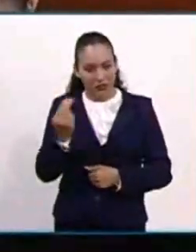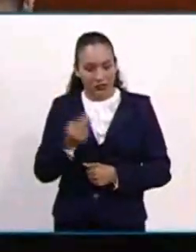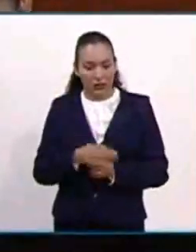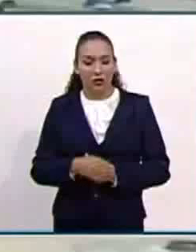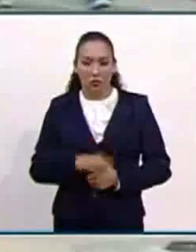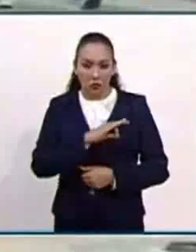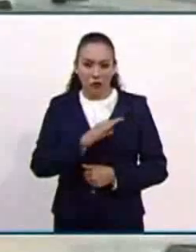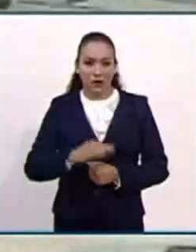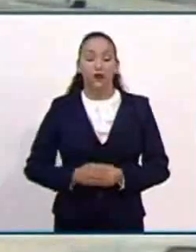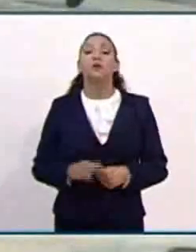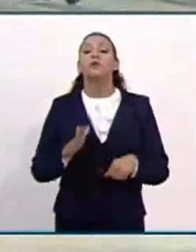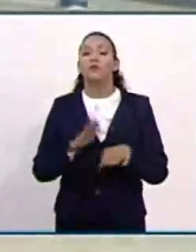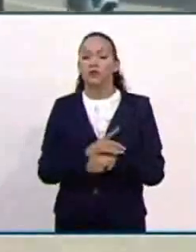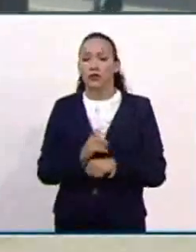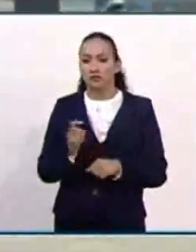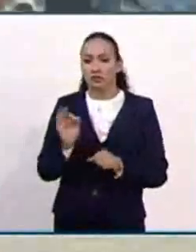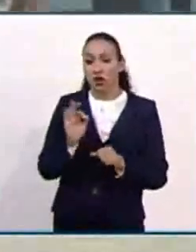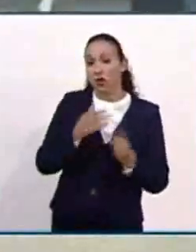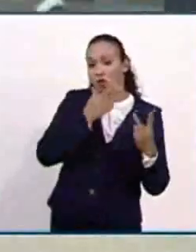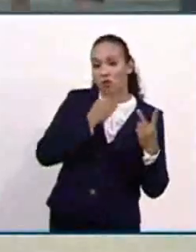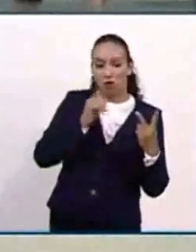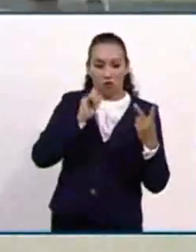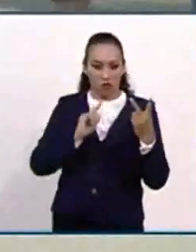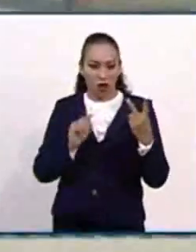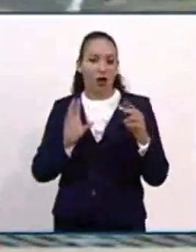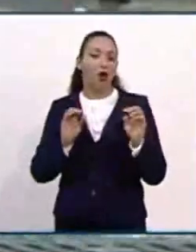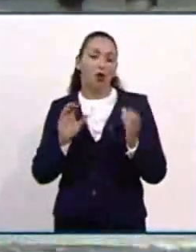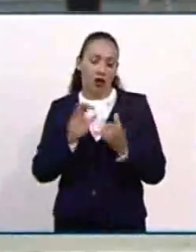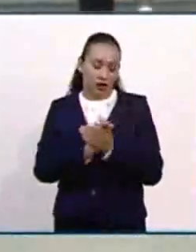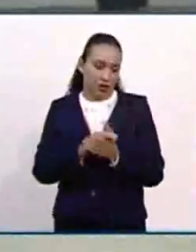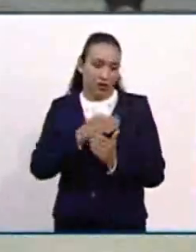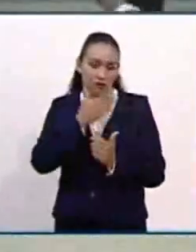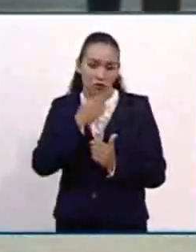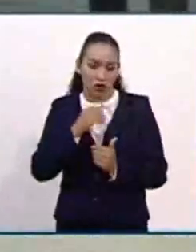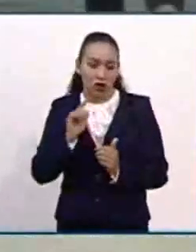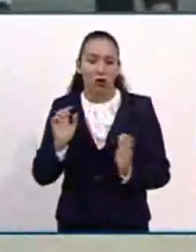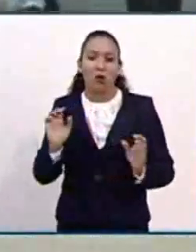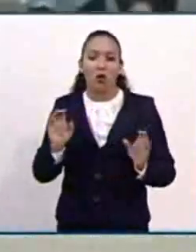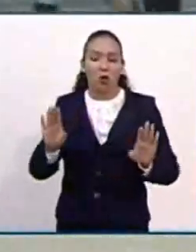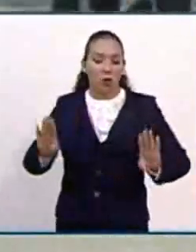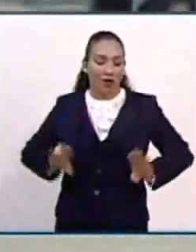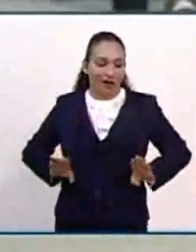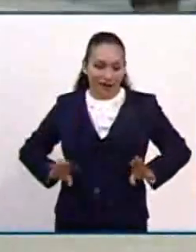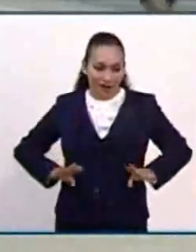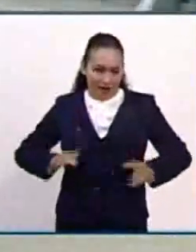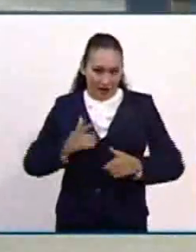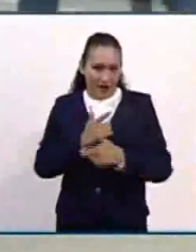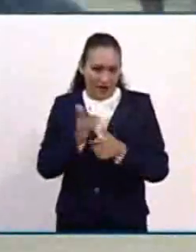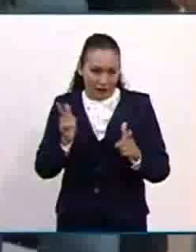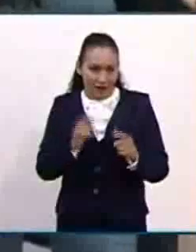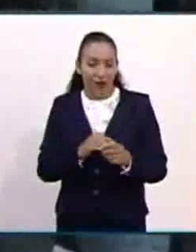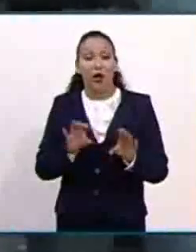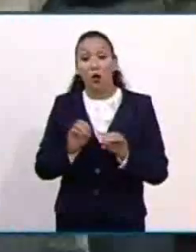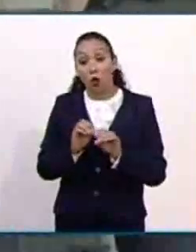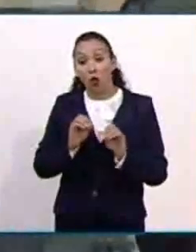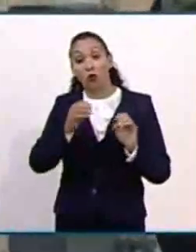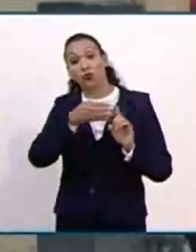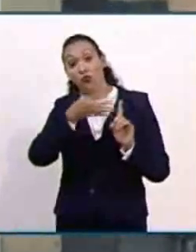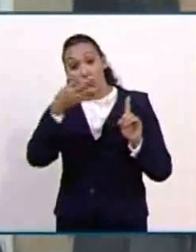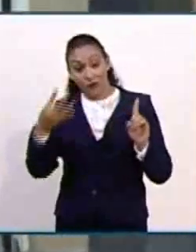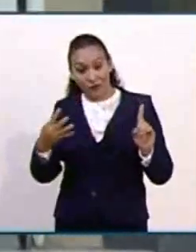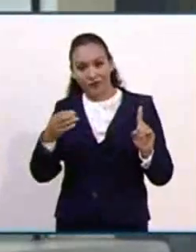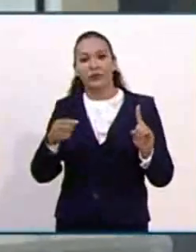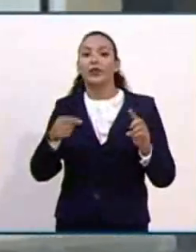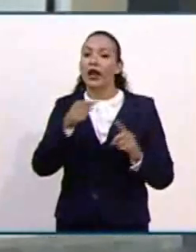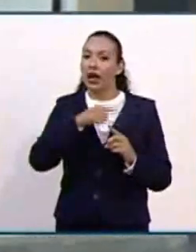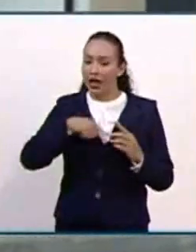que posibilita que cualquiera de los cónyuges o concubinos, sean mujeres, hombres o personas de la diversidad sexual, puedan acceder